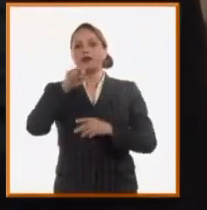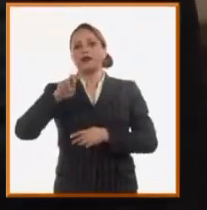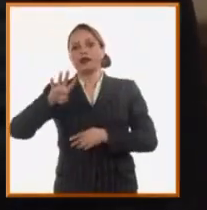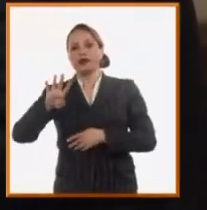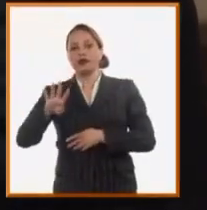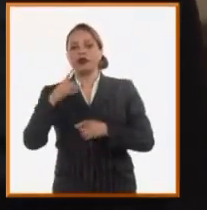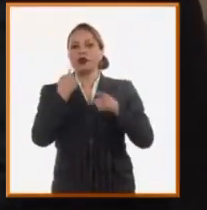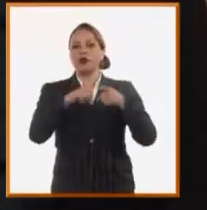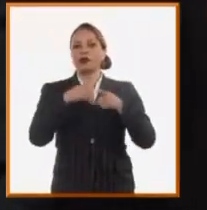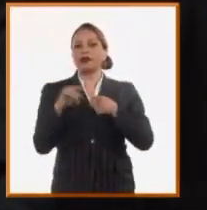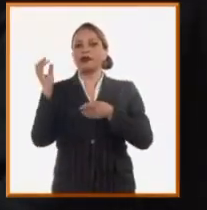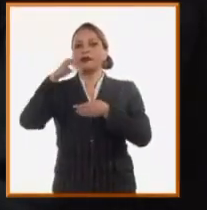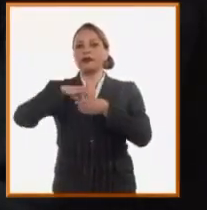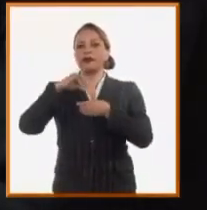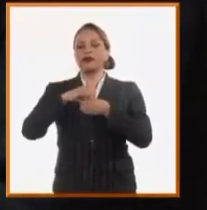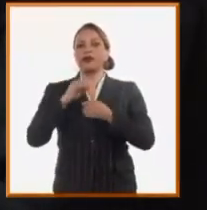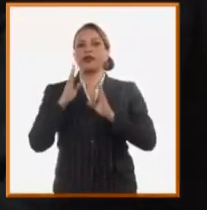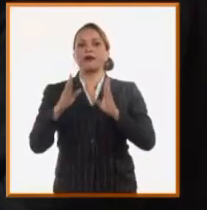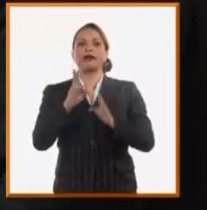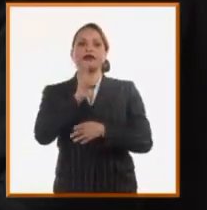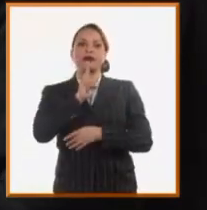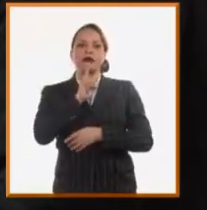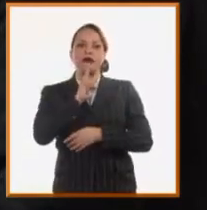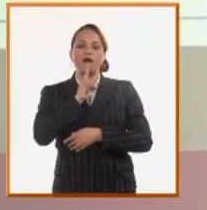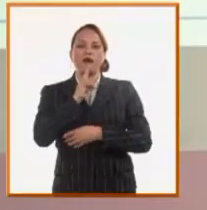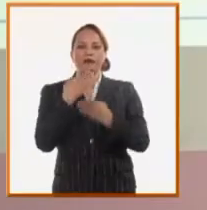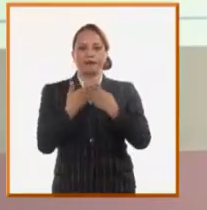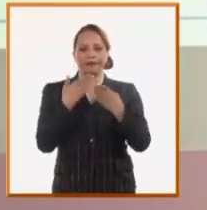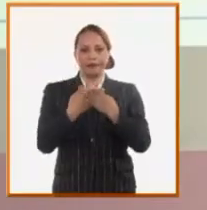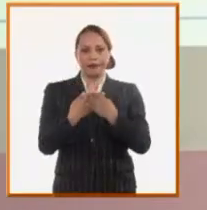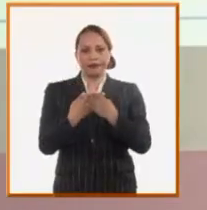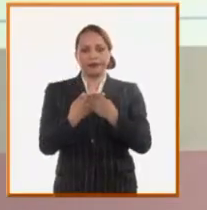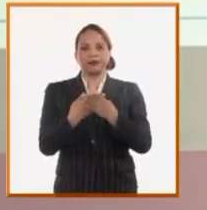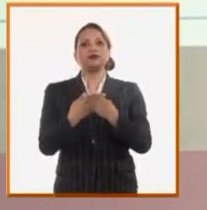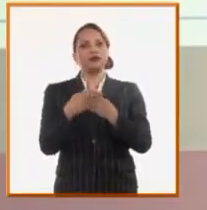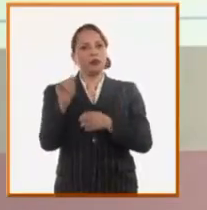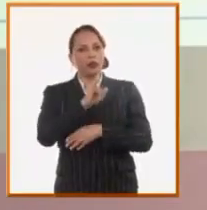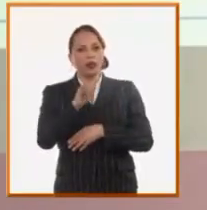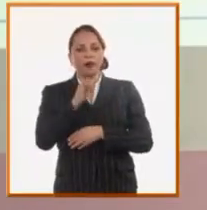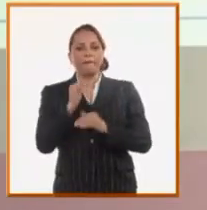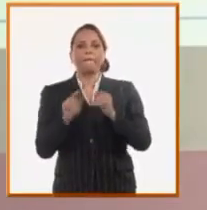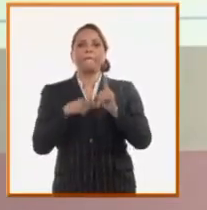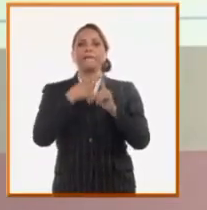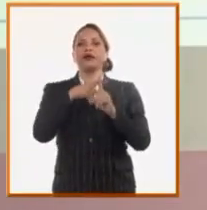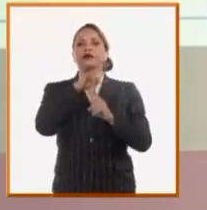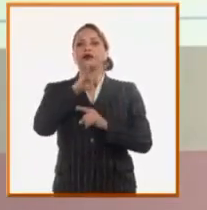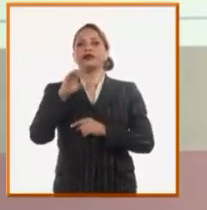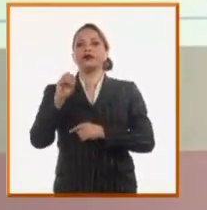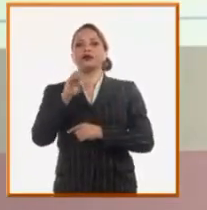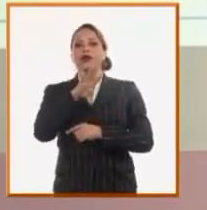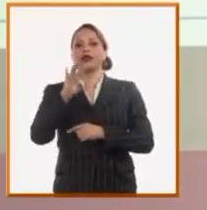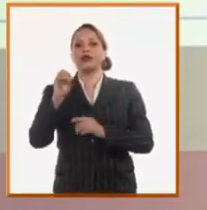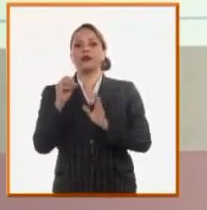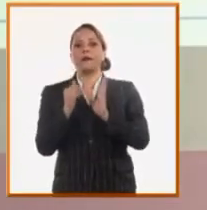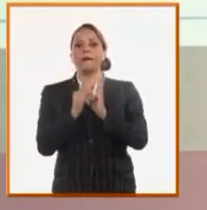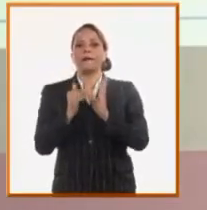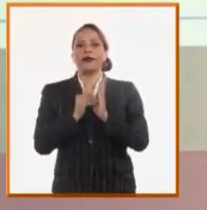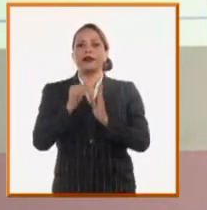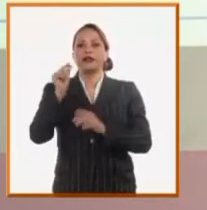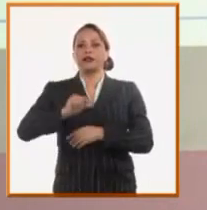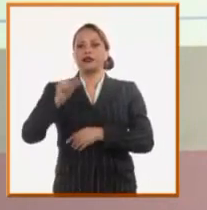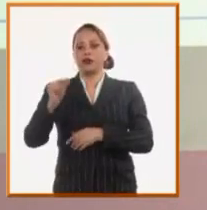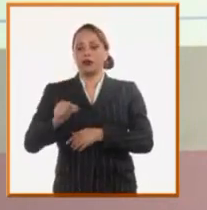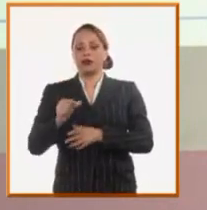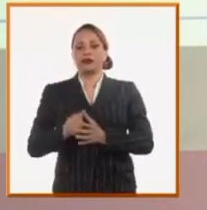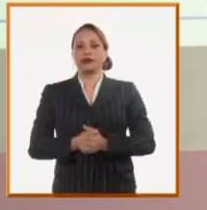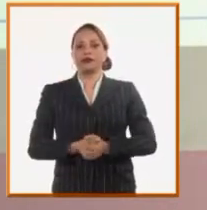varias inversiones en el sector hidráulico, no las voy a leer todas, pero tiene beneficio a más de 942.000 personas.